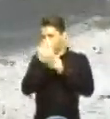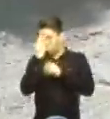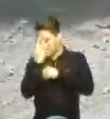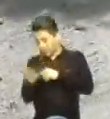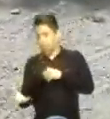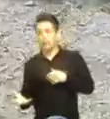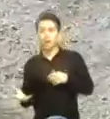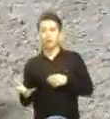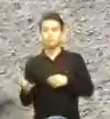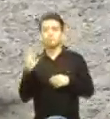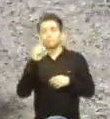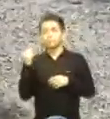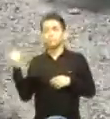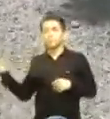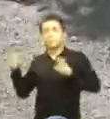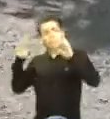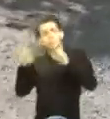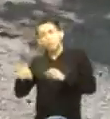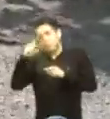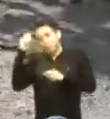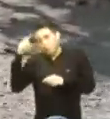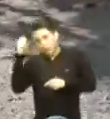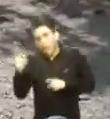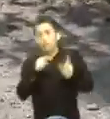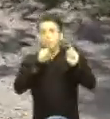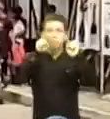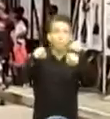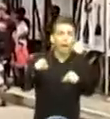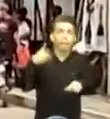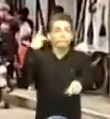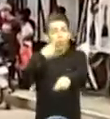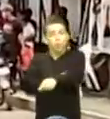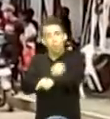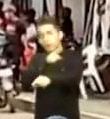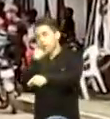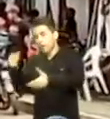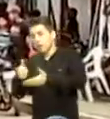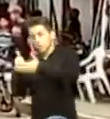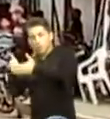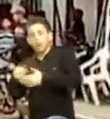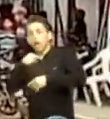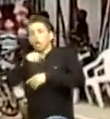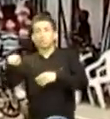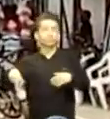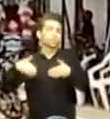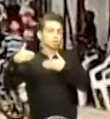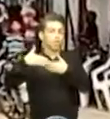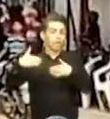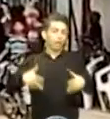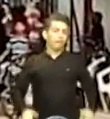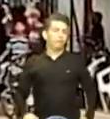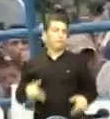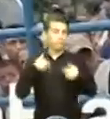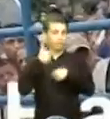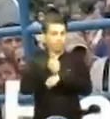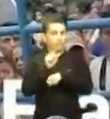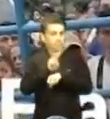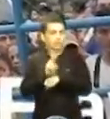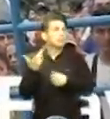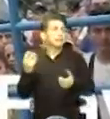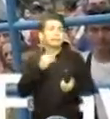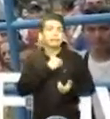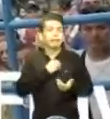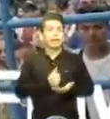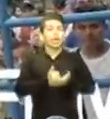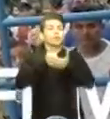son personas entregadas, son personas, muchas de ellas de la misma región, cuyo objetivo es llevar la salud a los